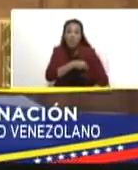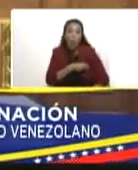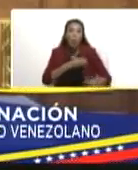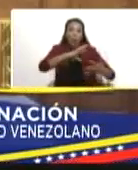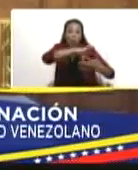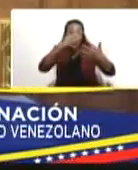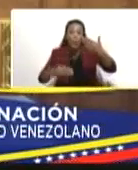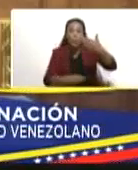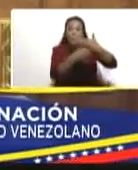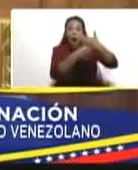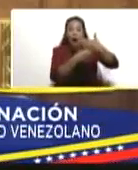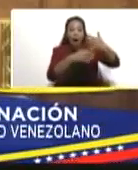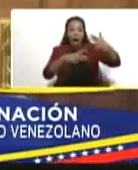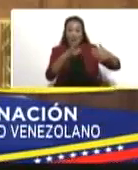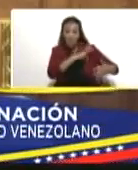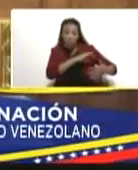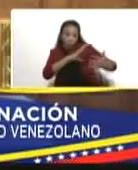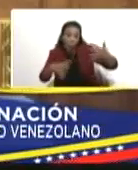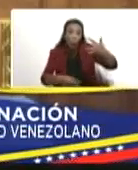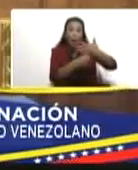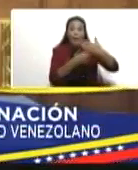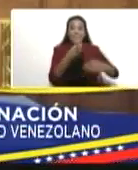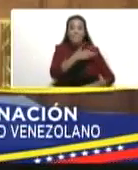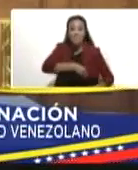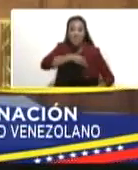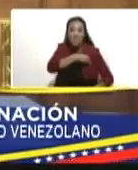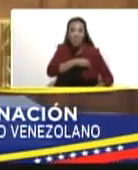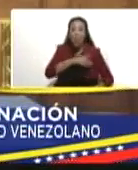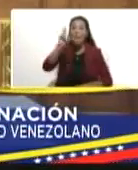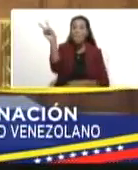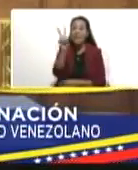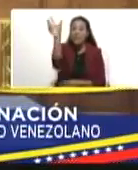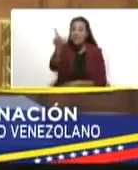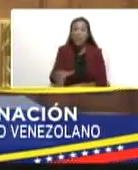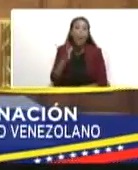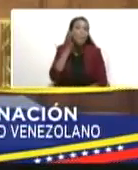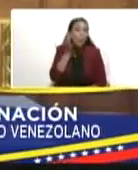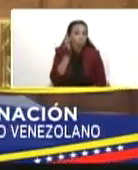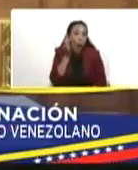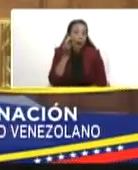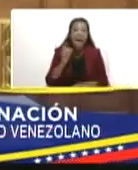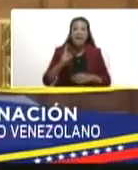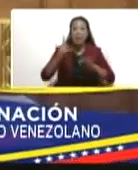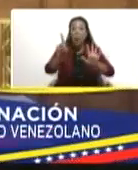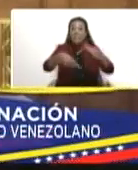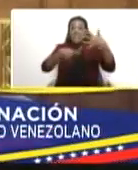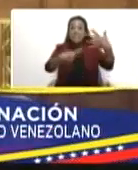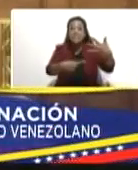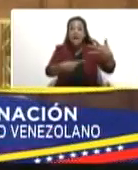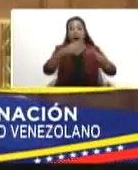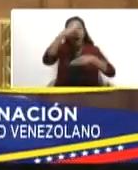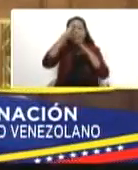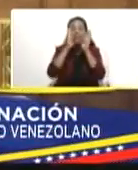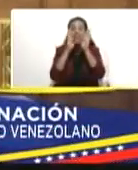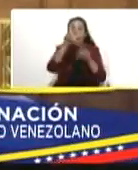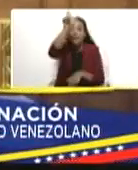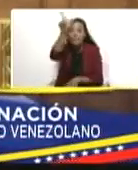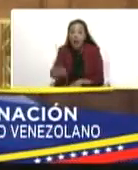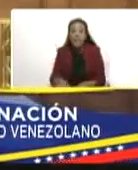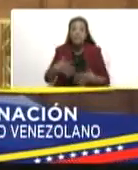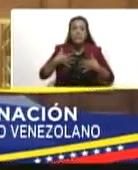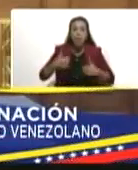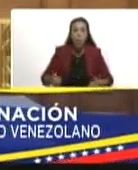misiones de la Revolución socialista la gran misión Venezuela mujer con seis vértices para atender la